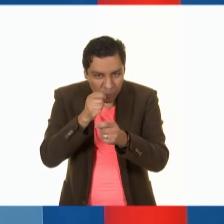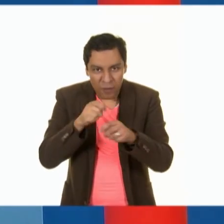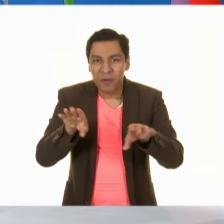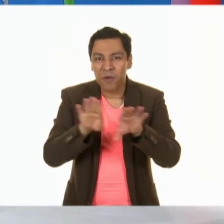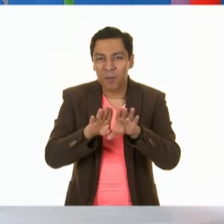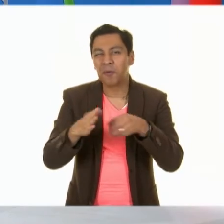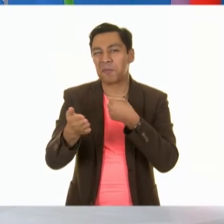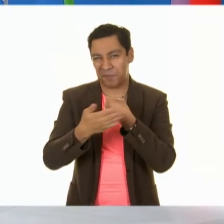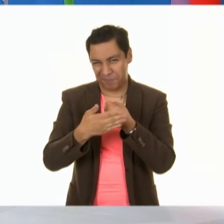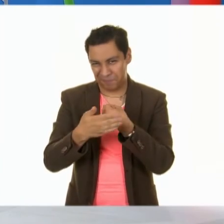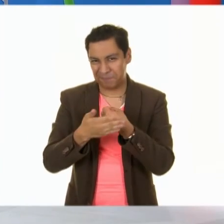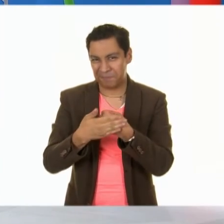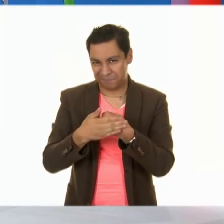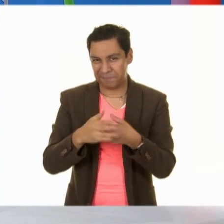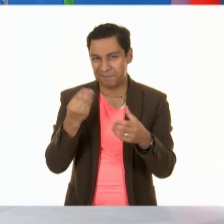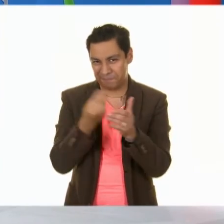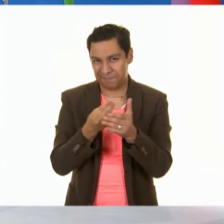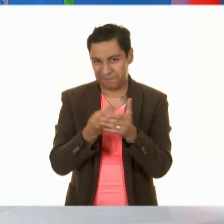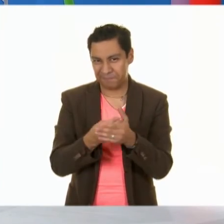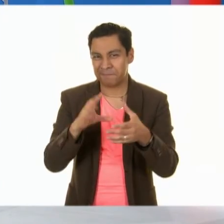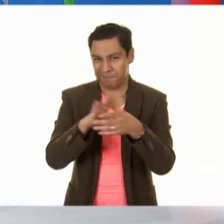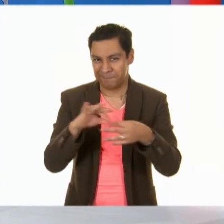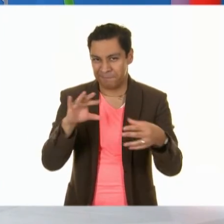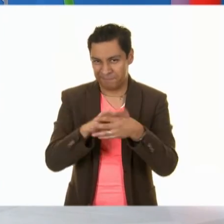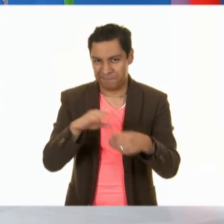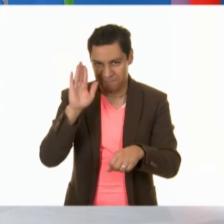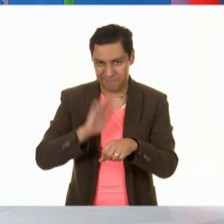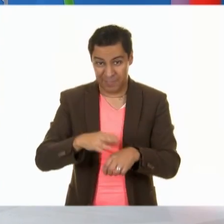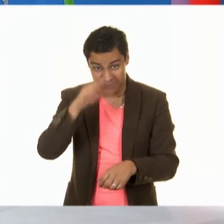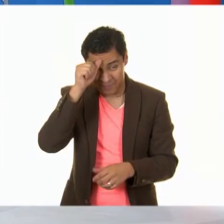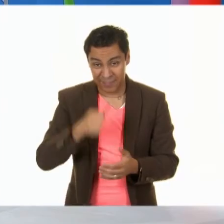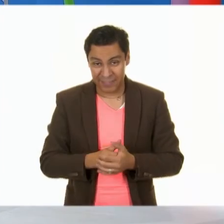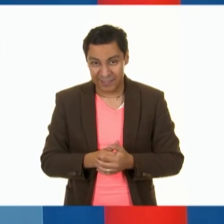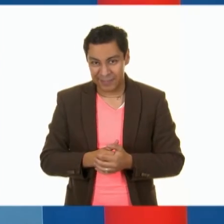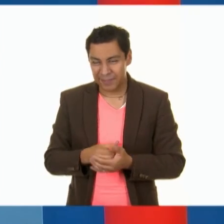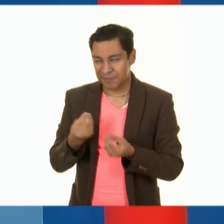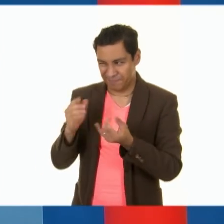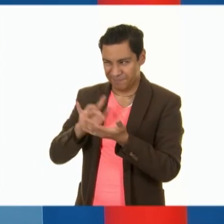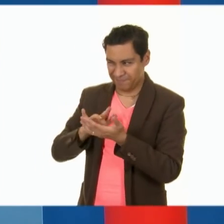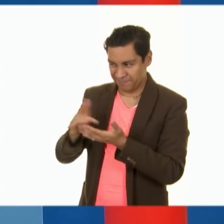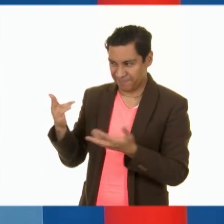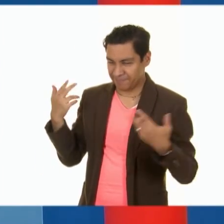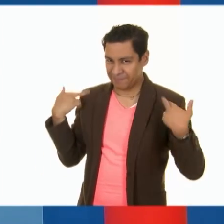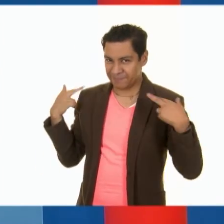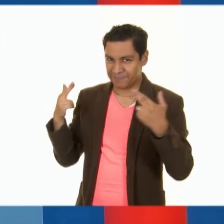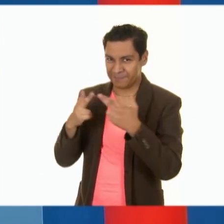ocasión. Perfecto. Bueno, pues, maestra Gaby, muchísimas gracias. Nos vemos en la próxima clase.